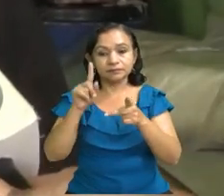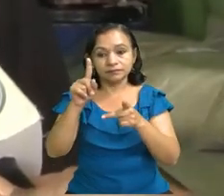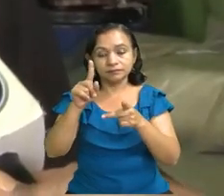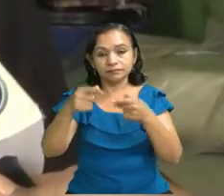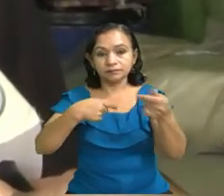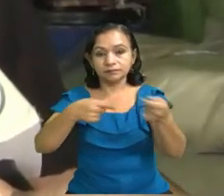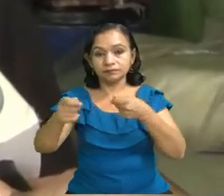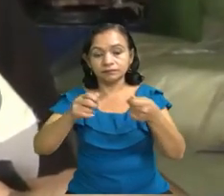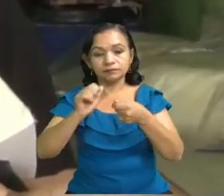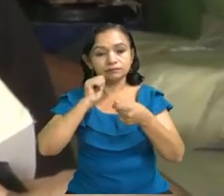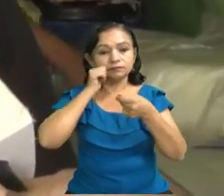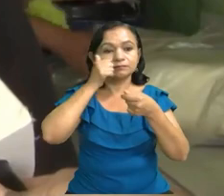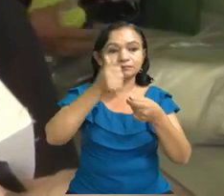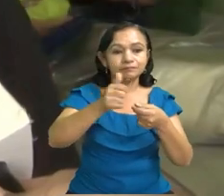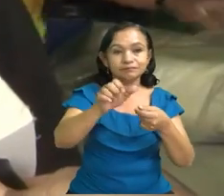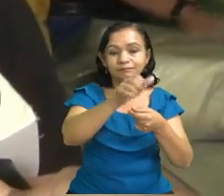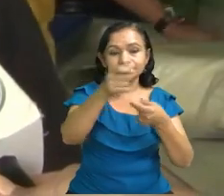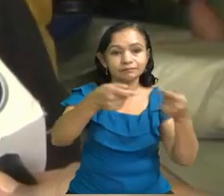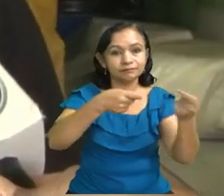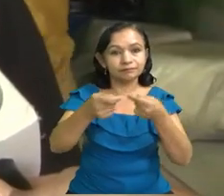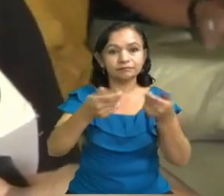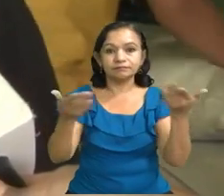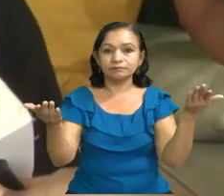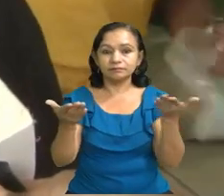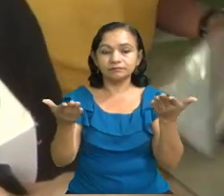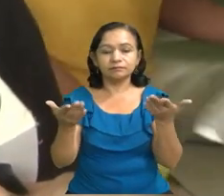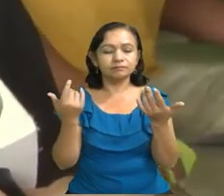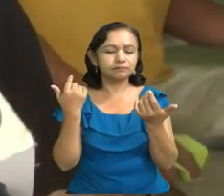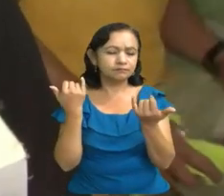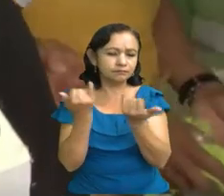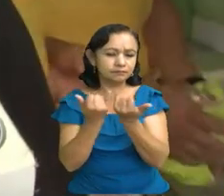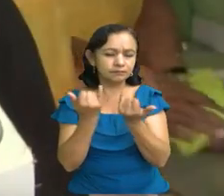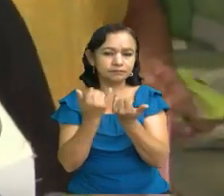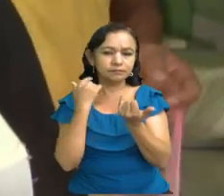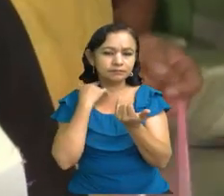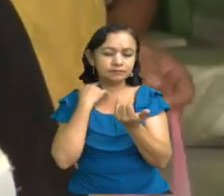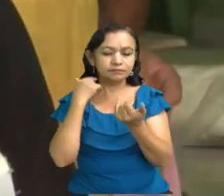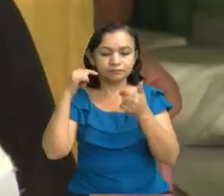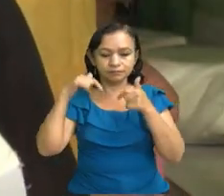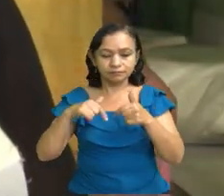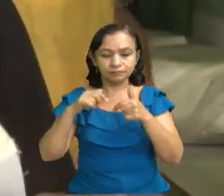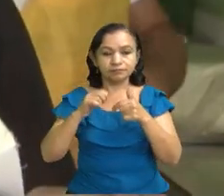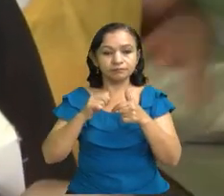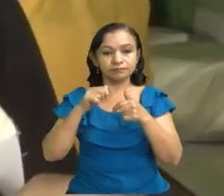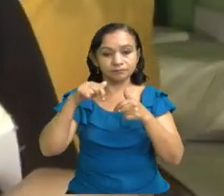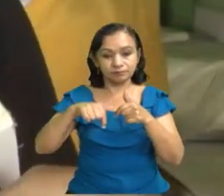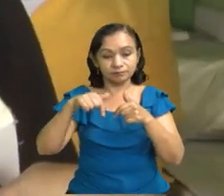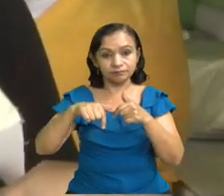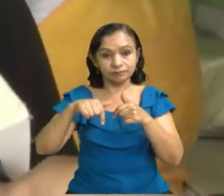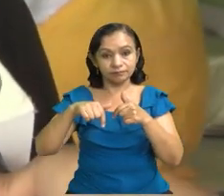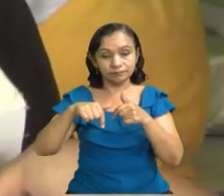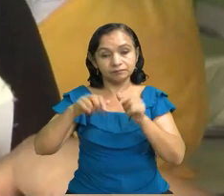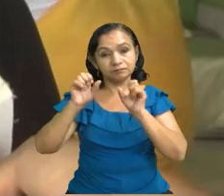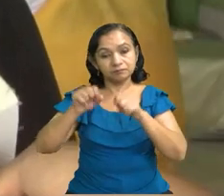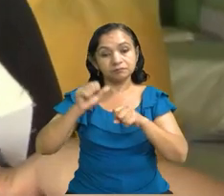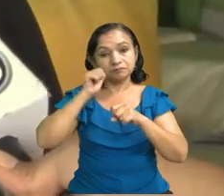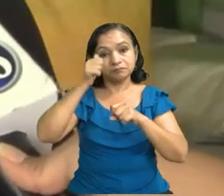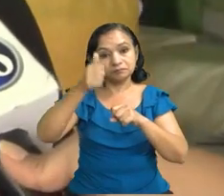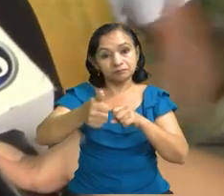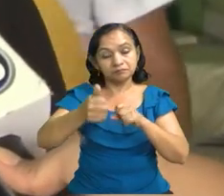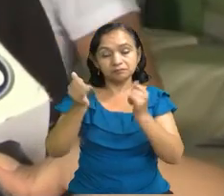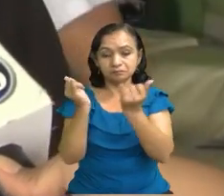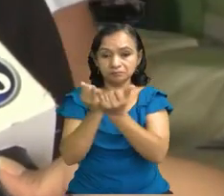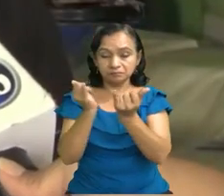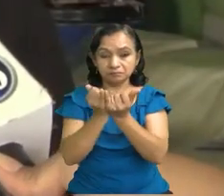precio y mañana está en otro precio. Pero el precio siempre lo damos para hoy, ¿verdad? O sea, puede ser que mañana esté